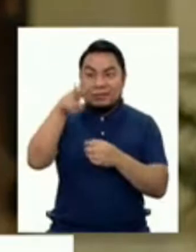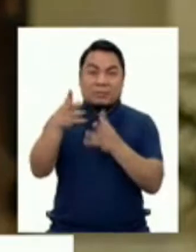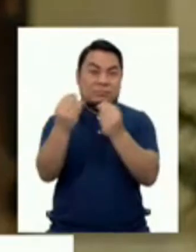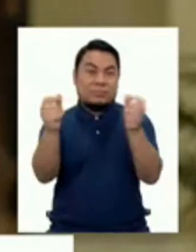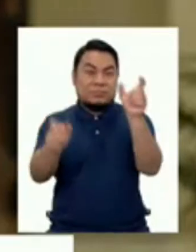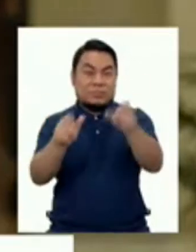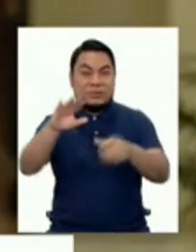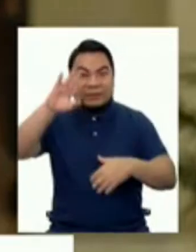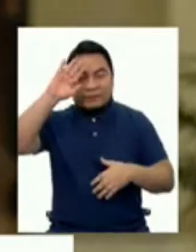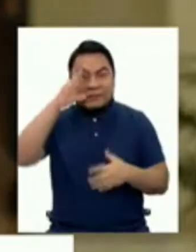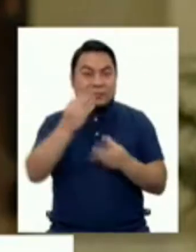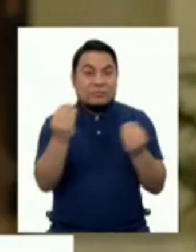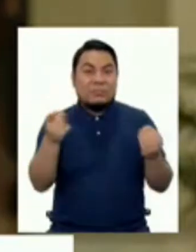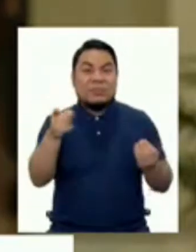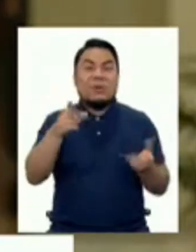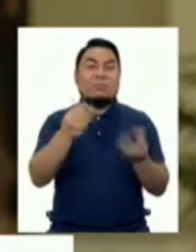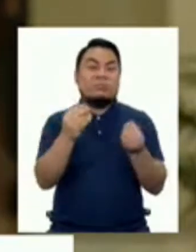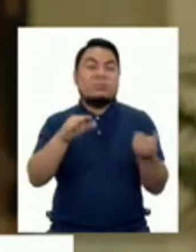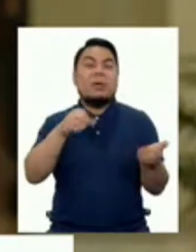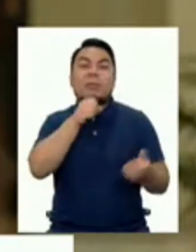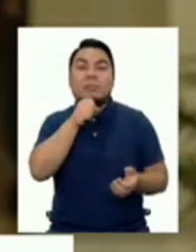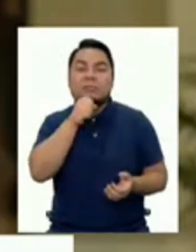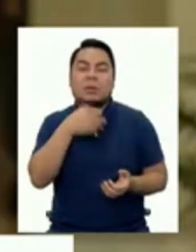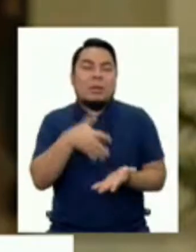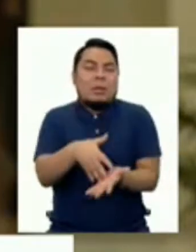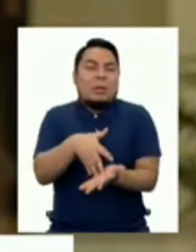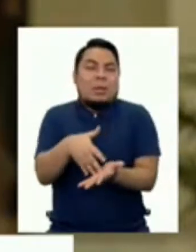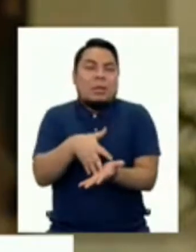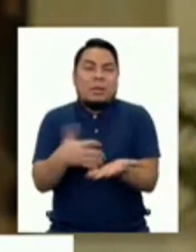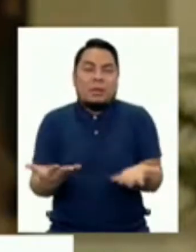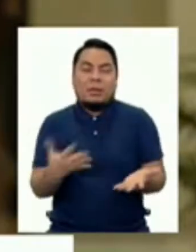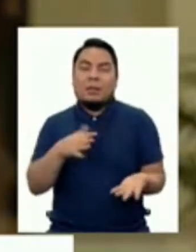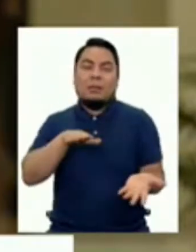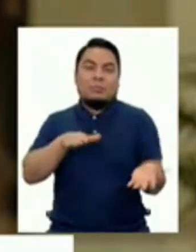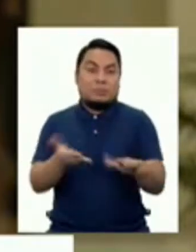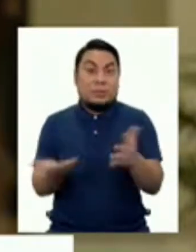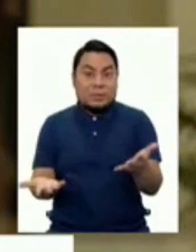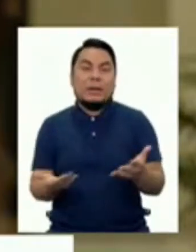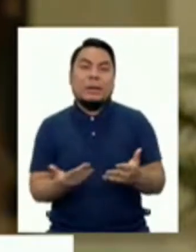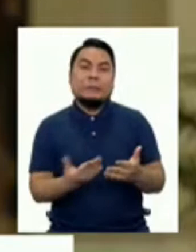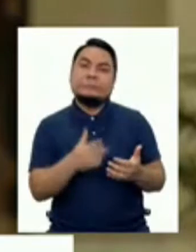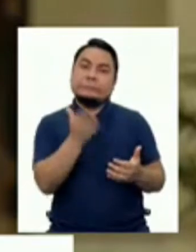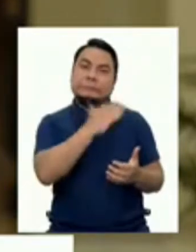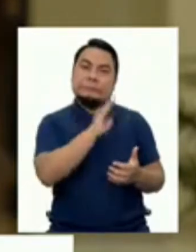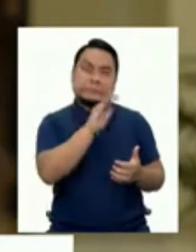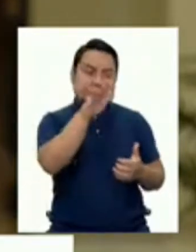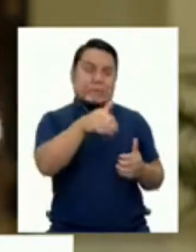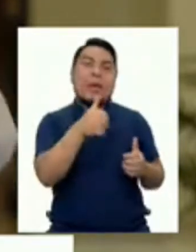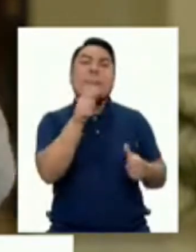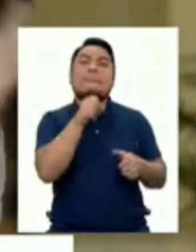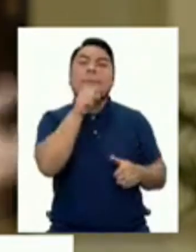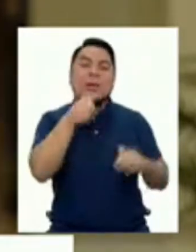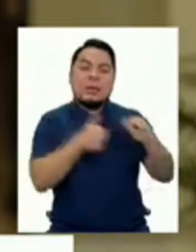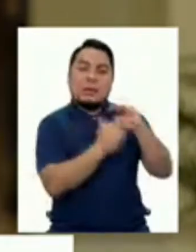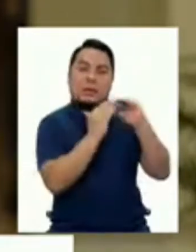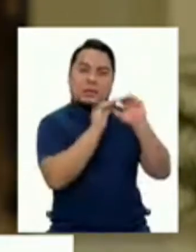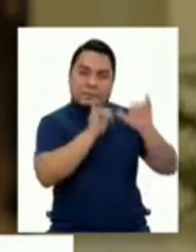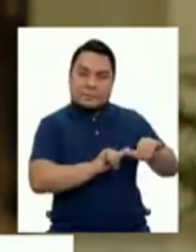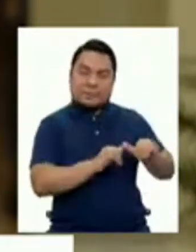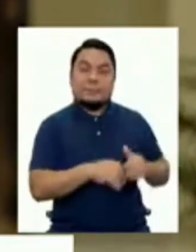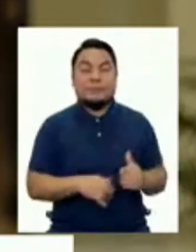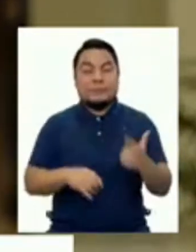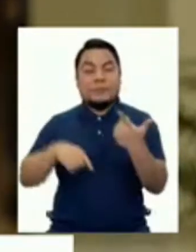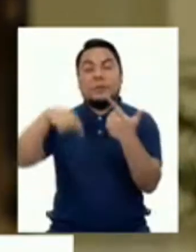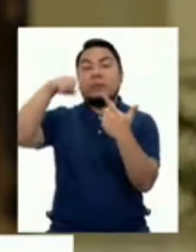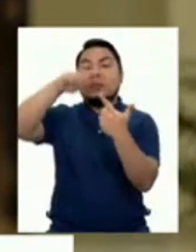contagiados, genera una alta vulnerabilidad. El segundo grupo de personas de toda la sociedad